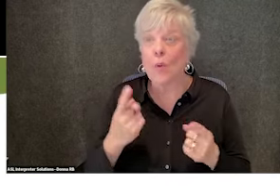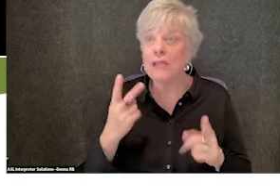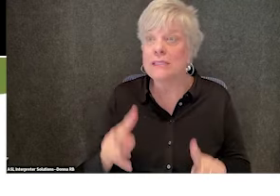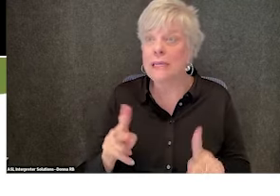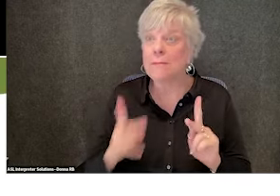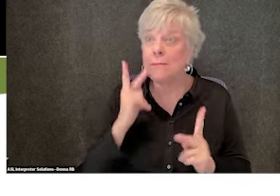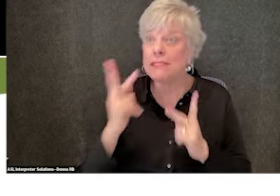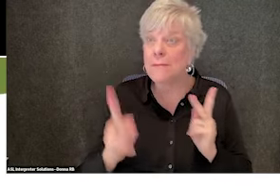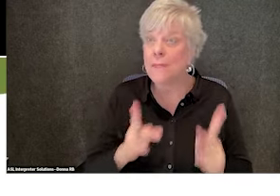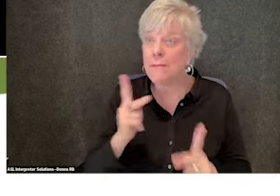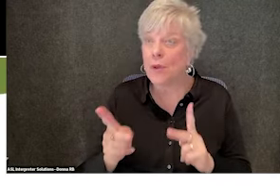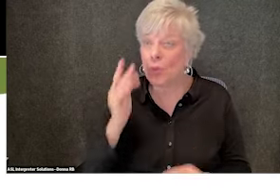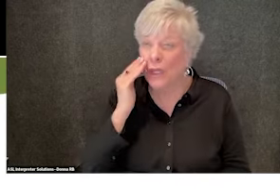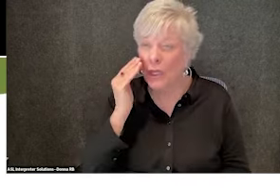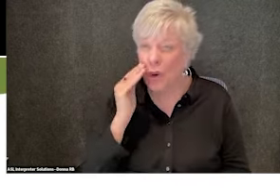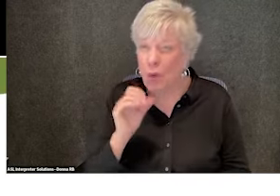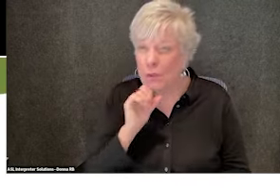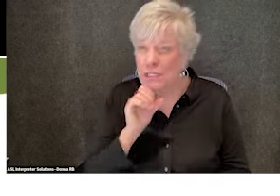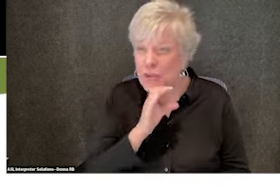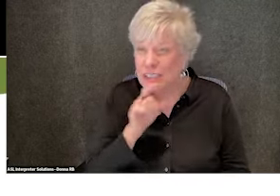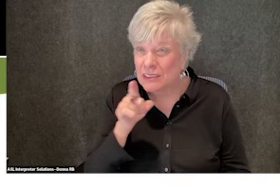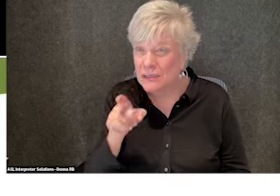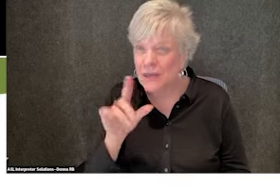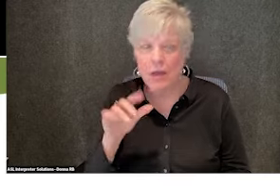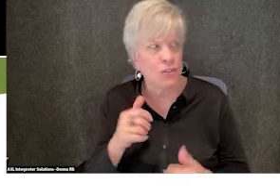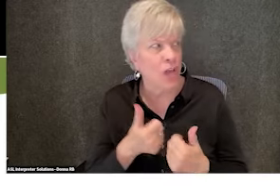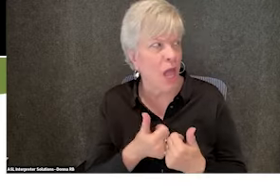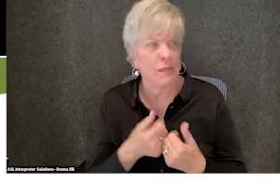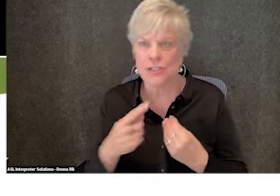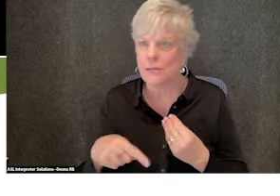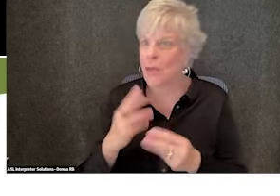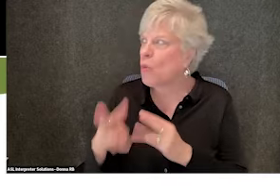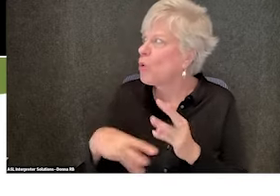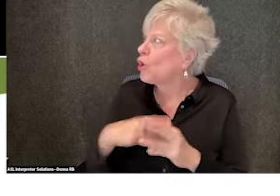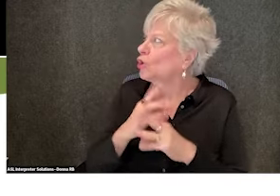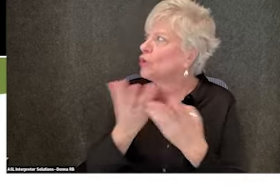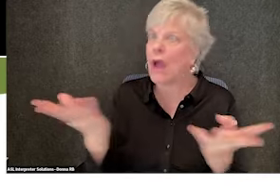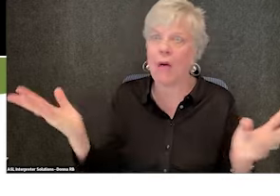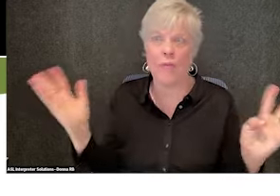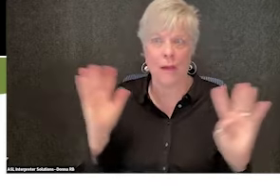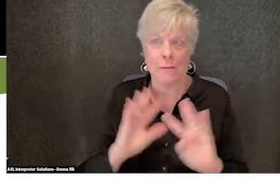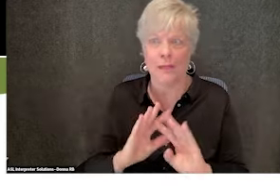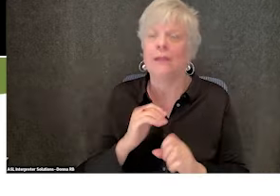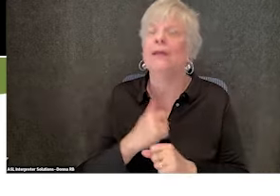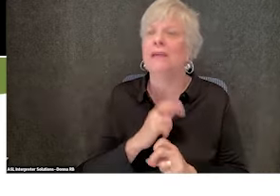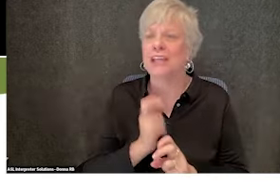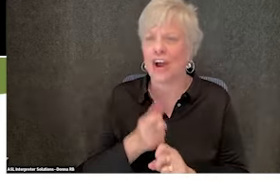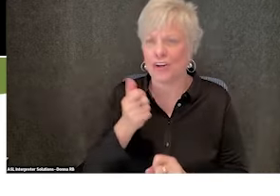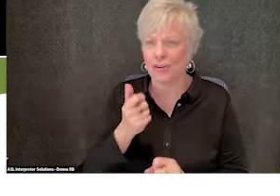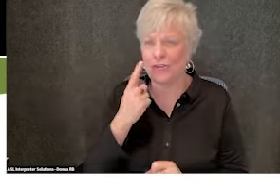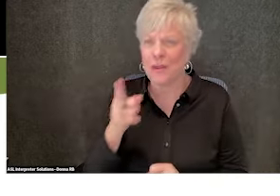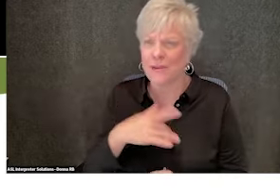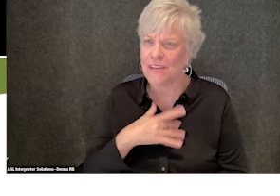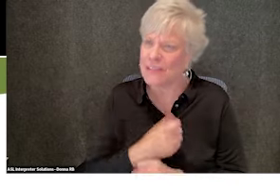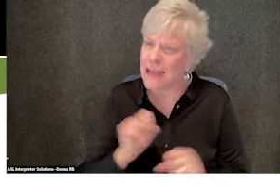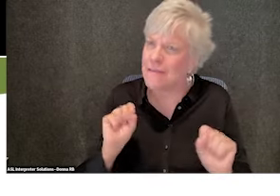uno empieza a preocuparse más y más que alguien se va a aprovechar de ellos. Nos